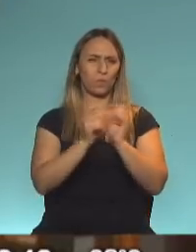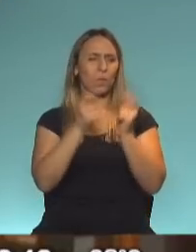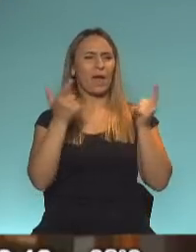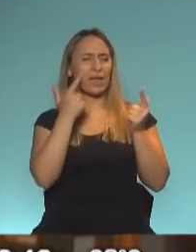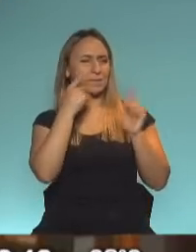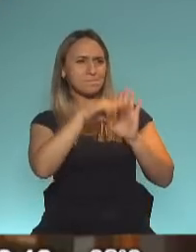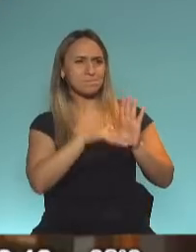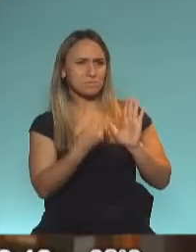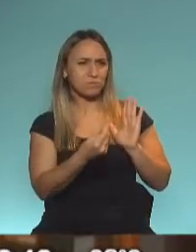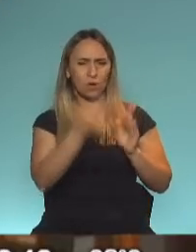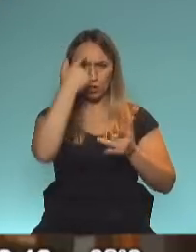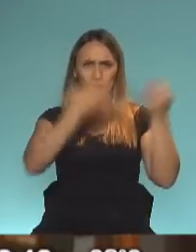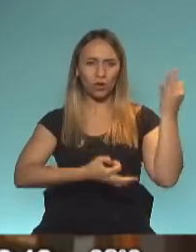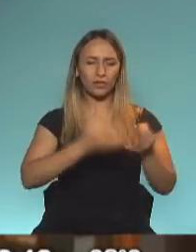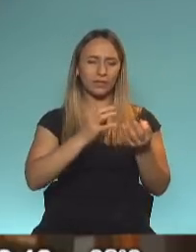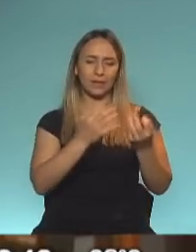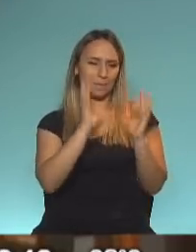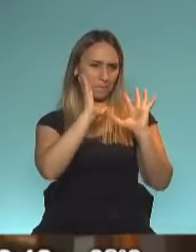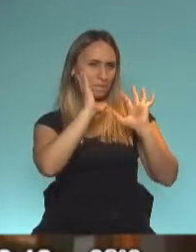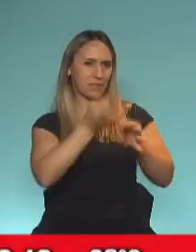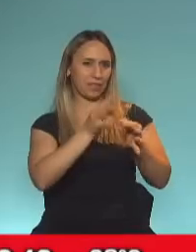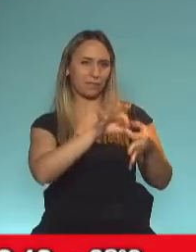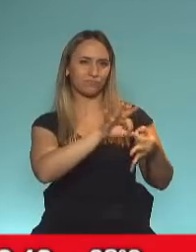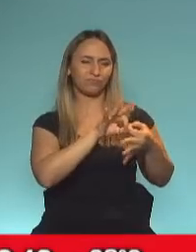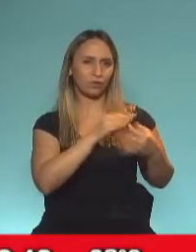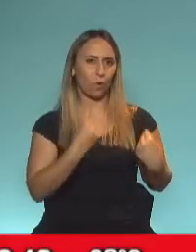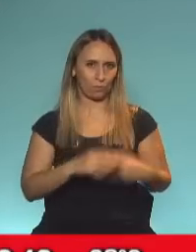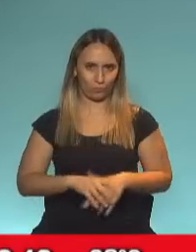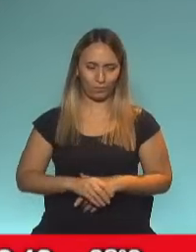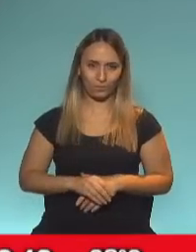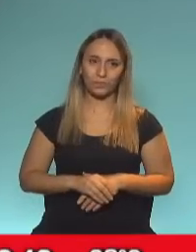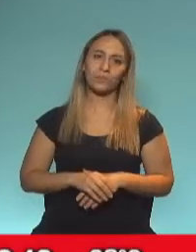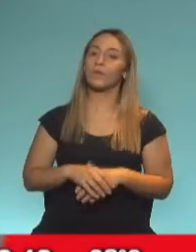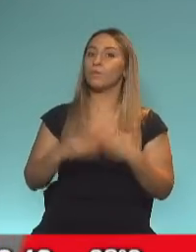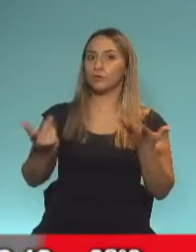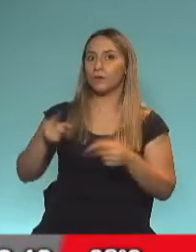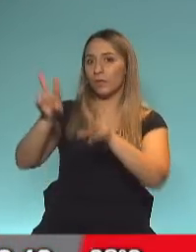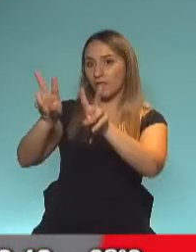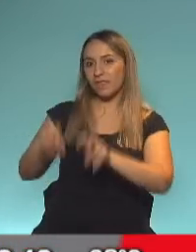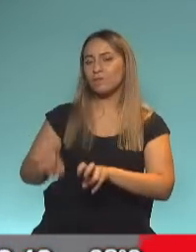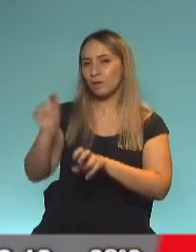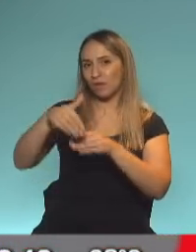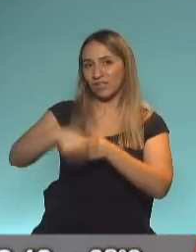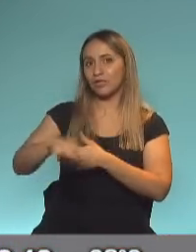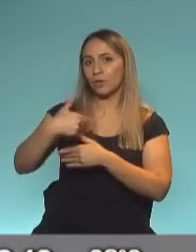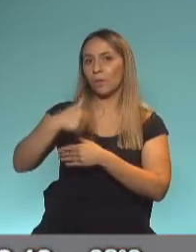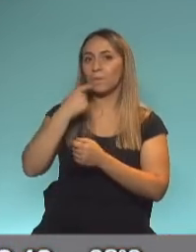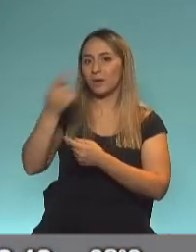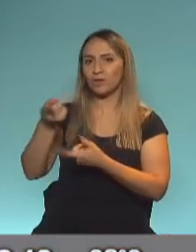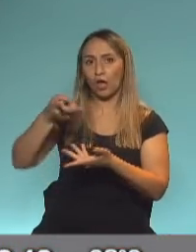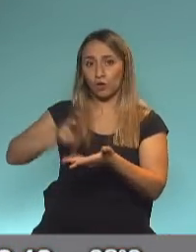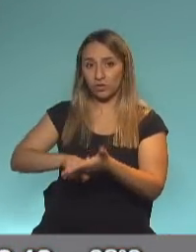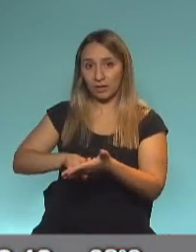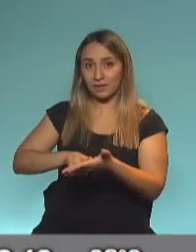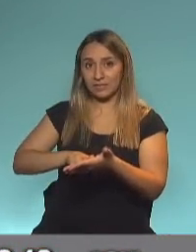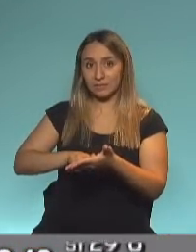accionar de esta Corte. Esto es parte, obviamente, estos temas en un ratito les repreguntaré sobre el tema, y es